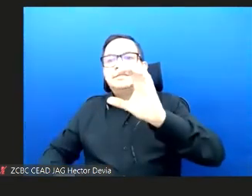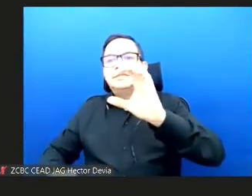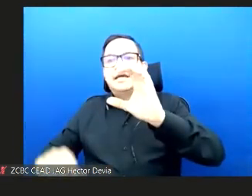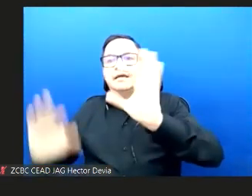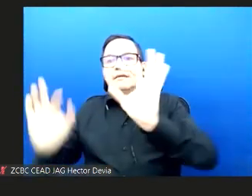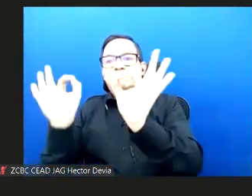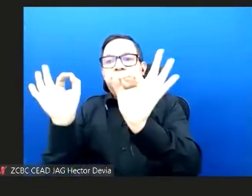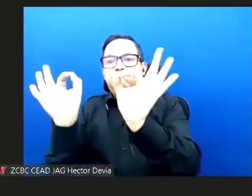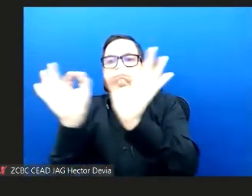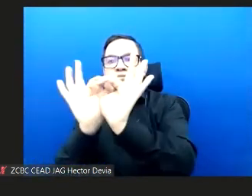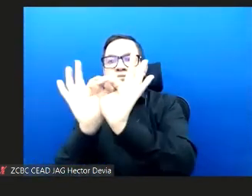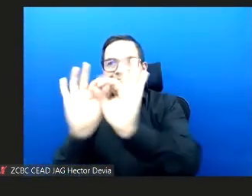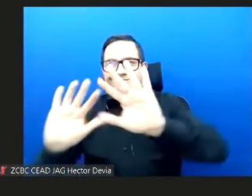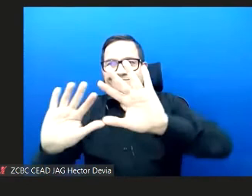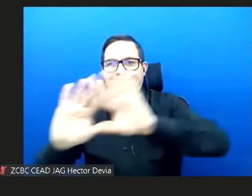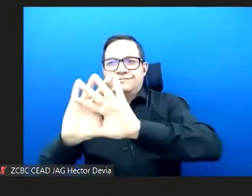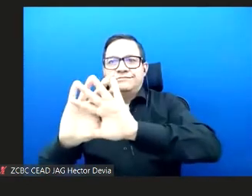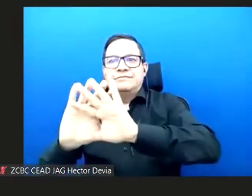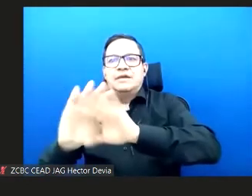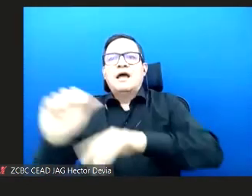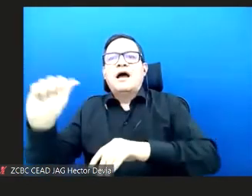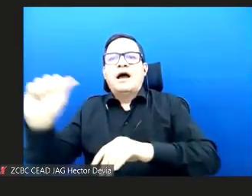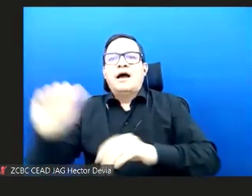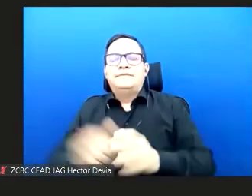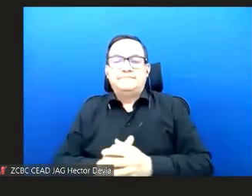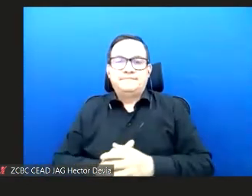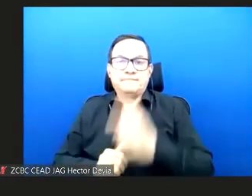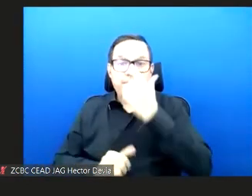este simbolito, ¿cierto? Recuerden que nos